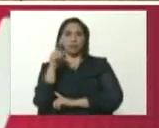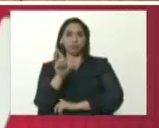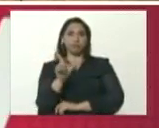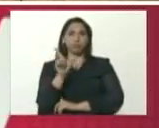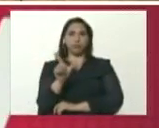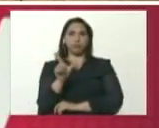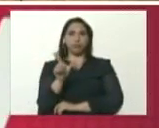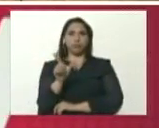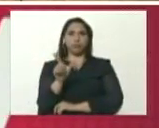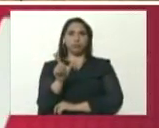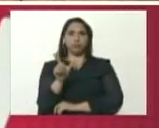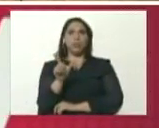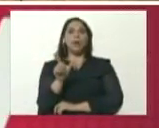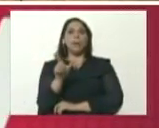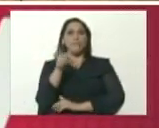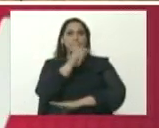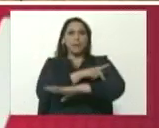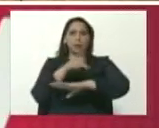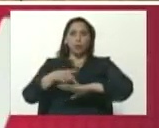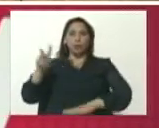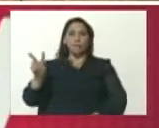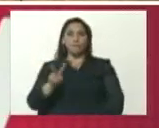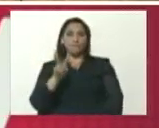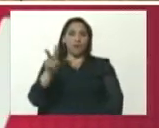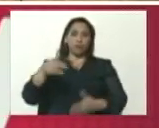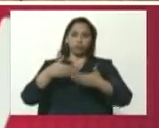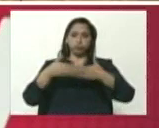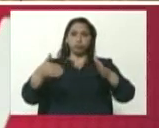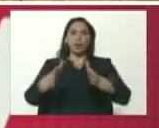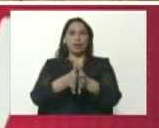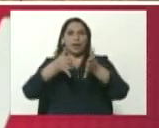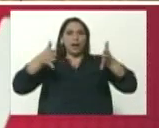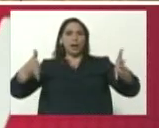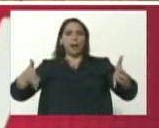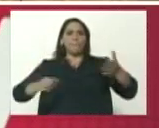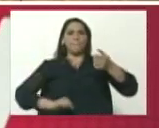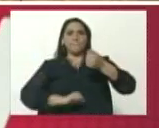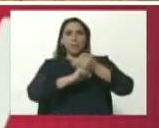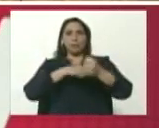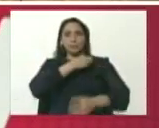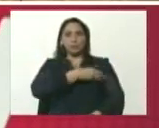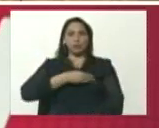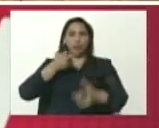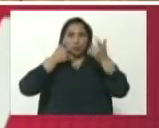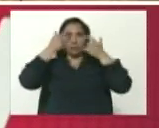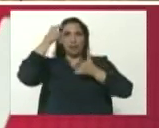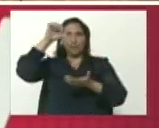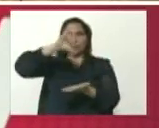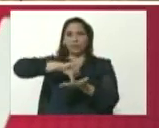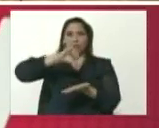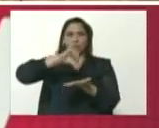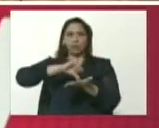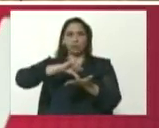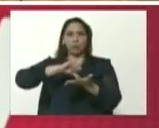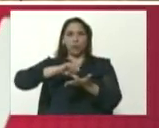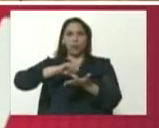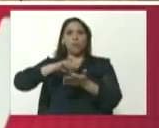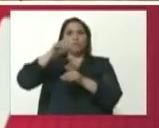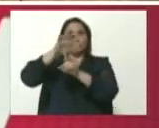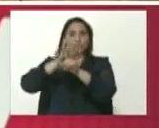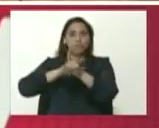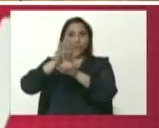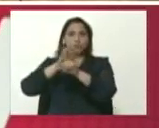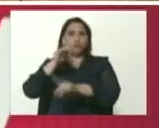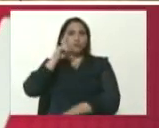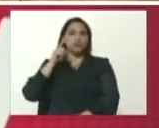parroquia Valle estuvimos inaugurando en la gran base de misiones Hugo Chávez, un centro de parto humanizado, que es